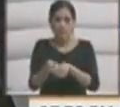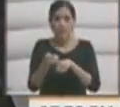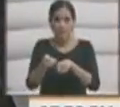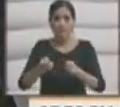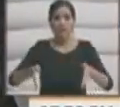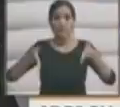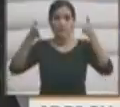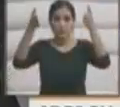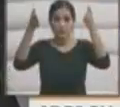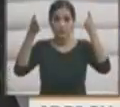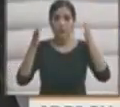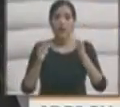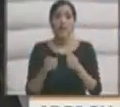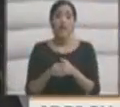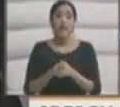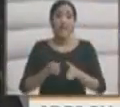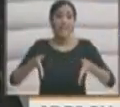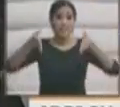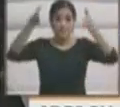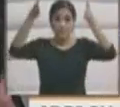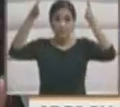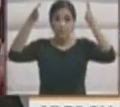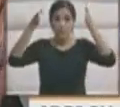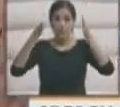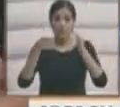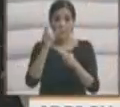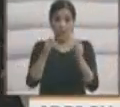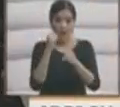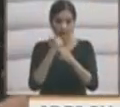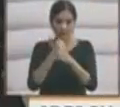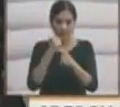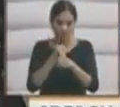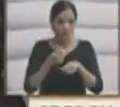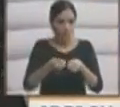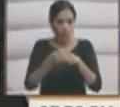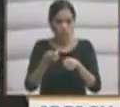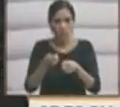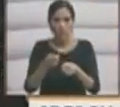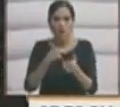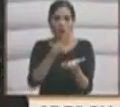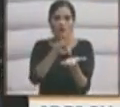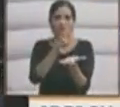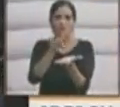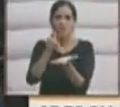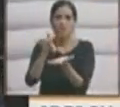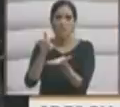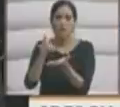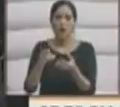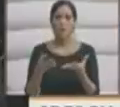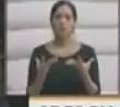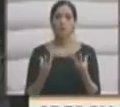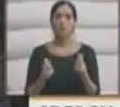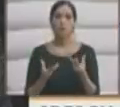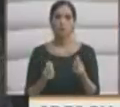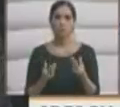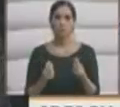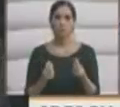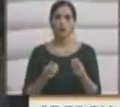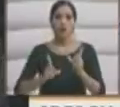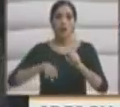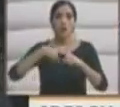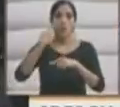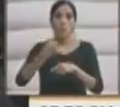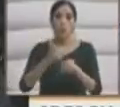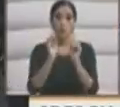despidos masivos en el área de la conserjería después de los anuncios económicos que se